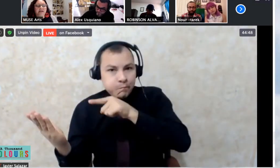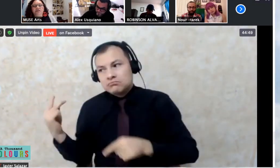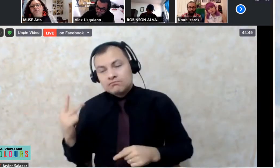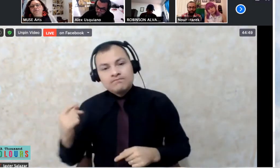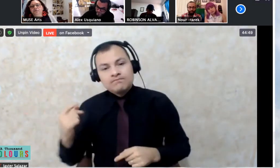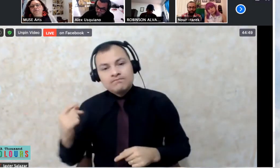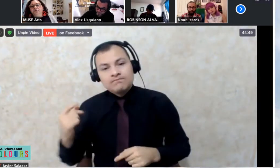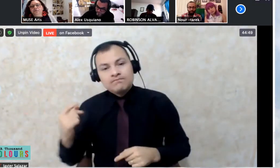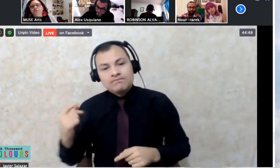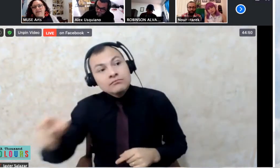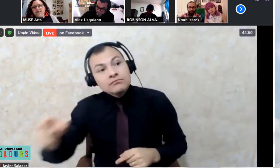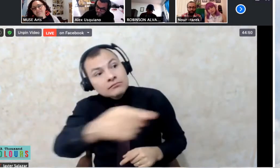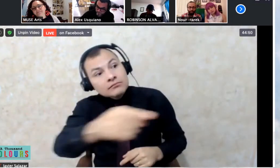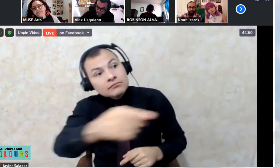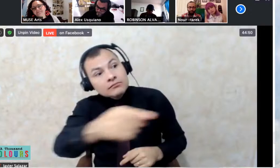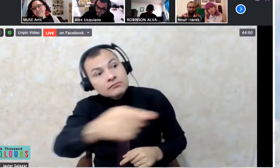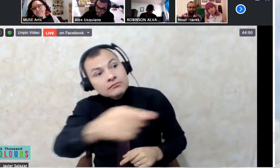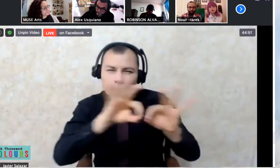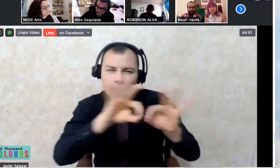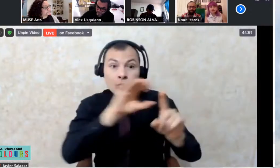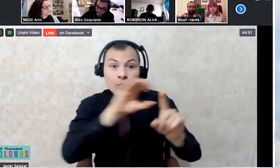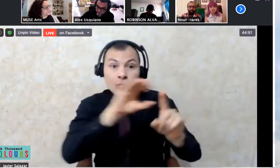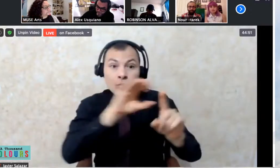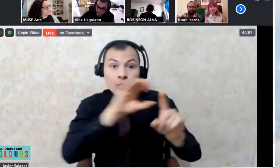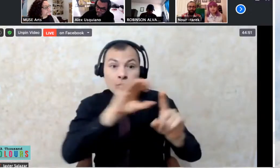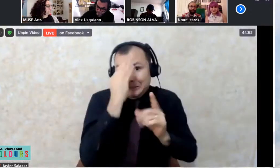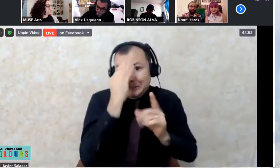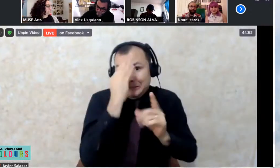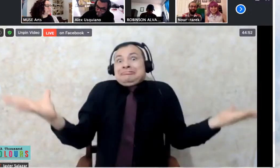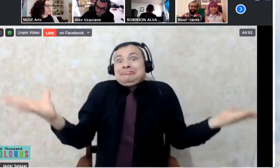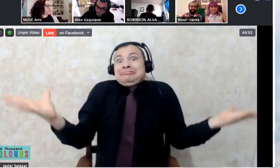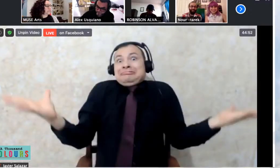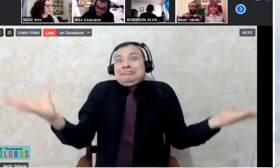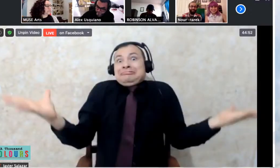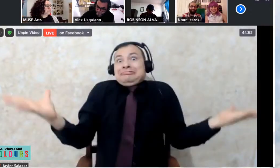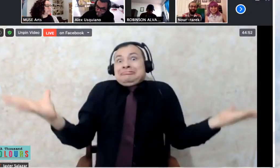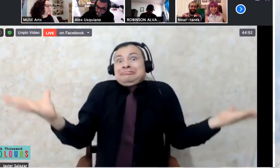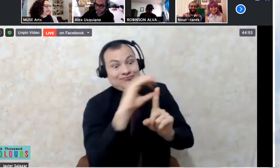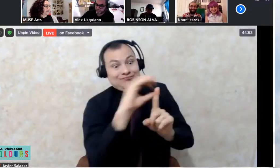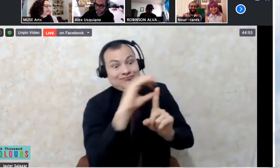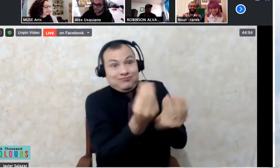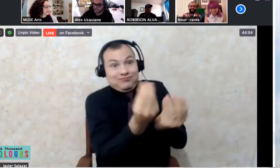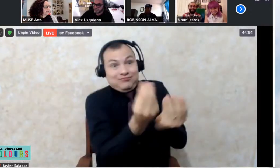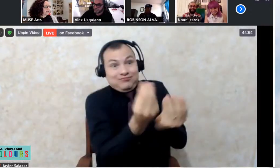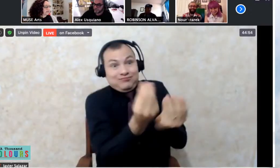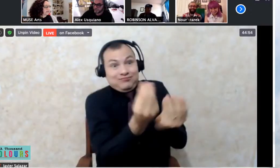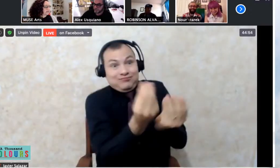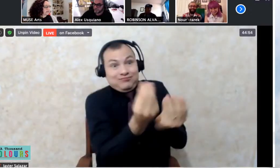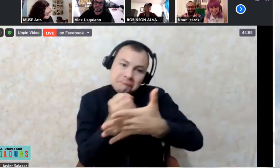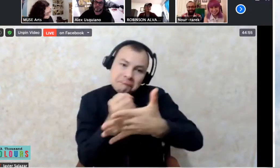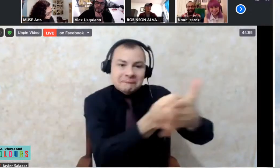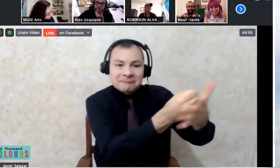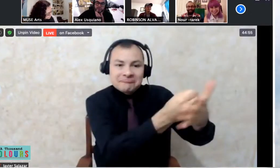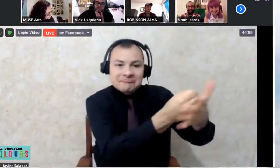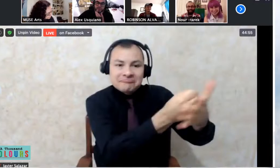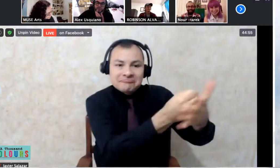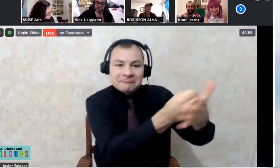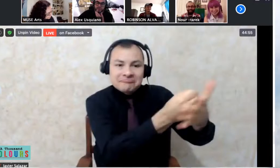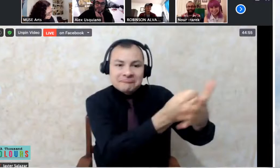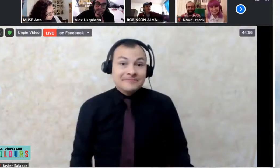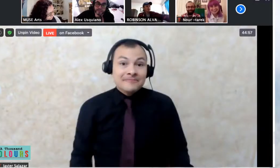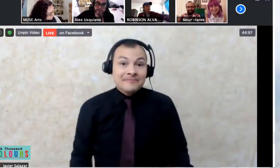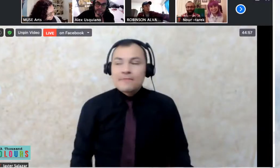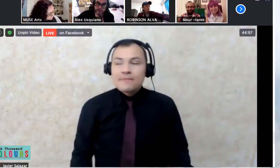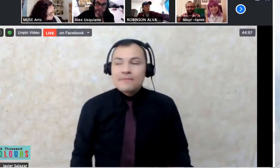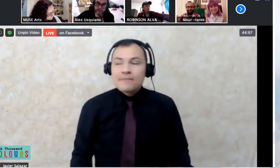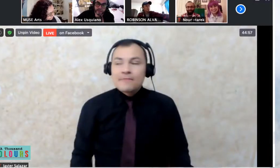Canadá. Yeah, thank you so much. Muchísimas gracias. Muy bien, bueno, muchas gracias a Nora and